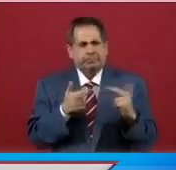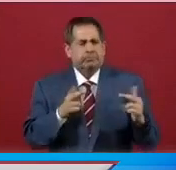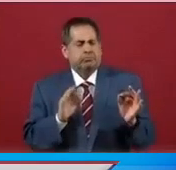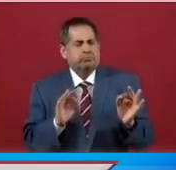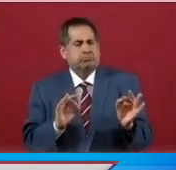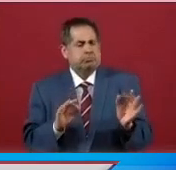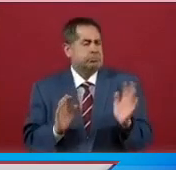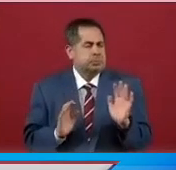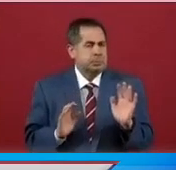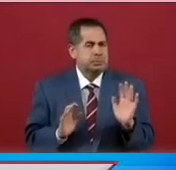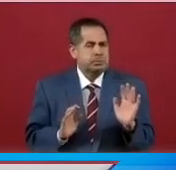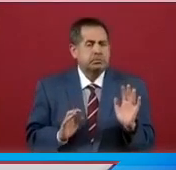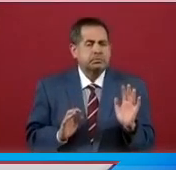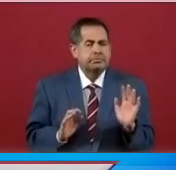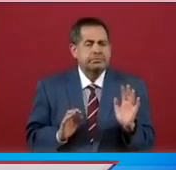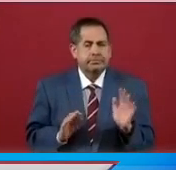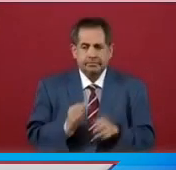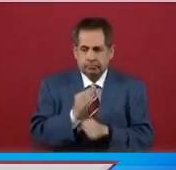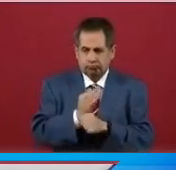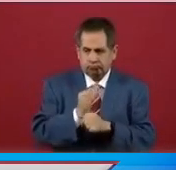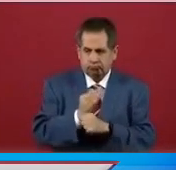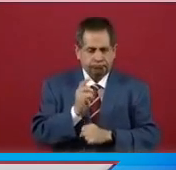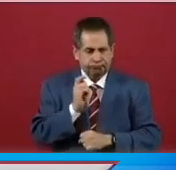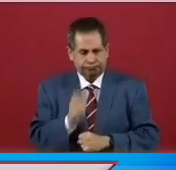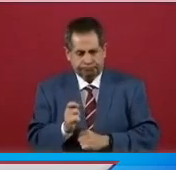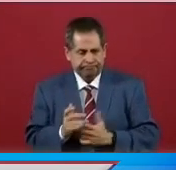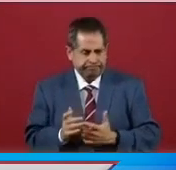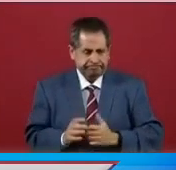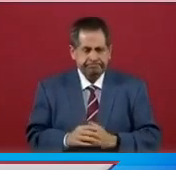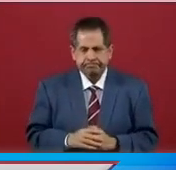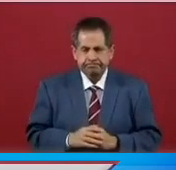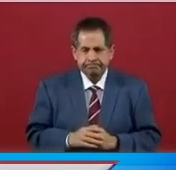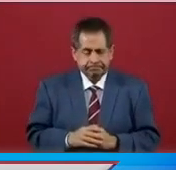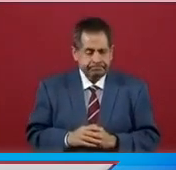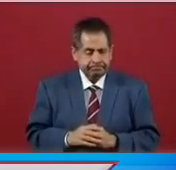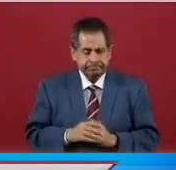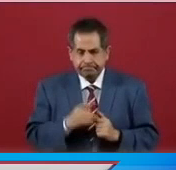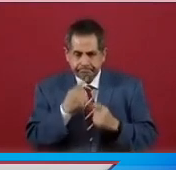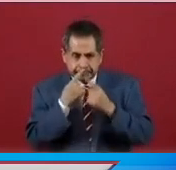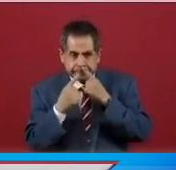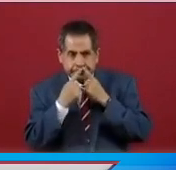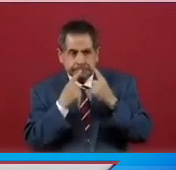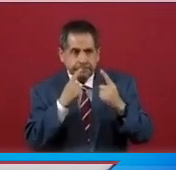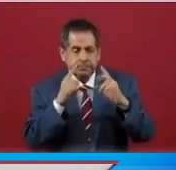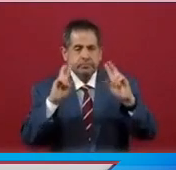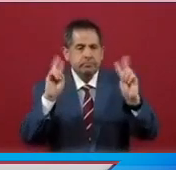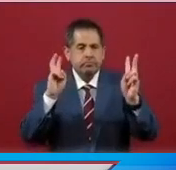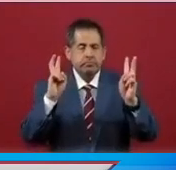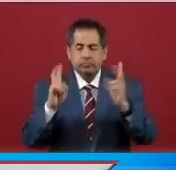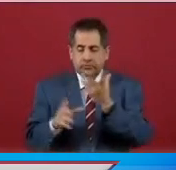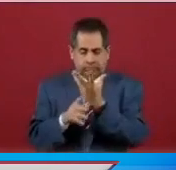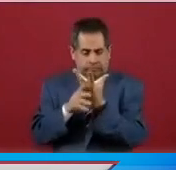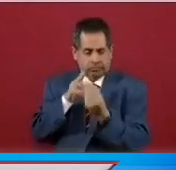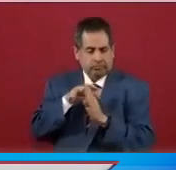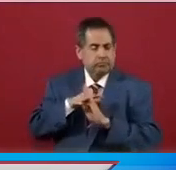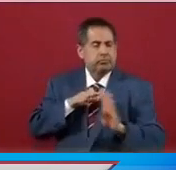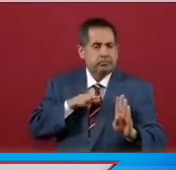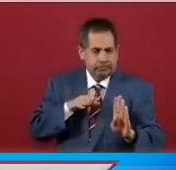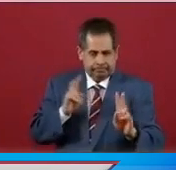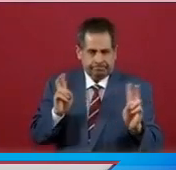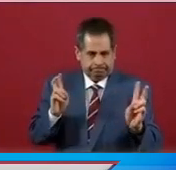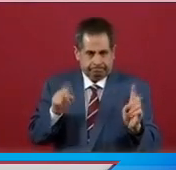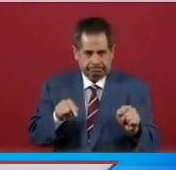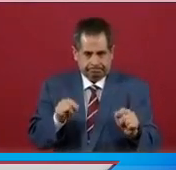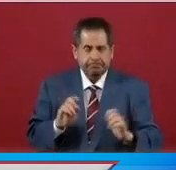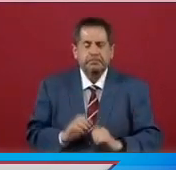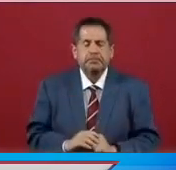que la migración sea por decisión propia y no obligada. Hay un compromiso de alrededor de 10,000 millones de dólares con países de Centroamérica y